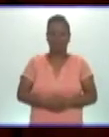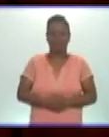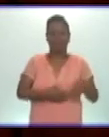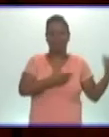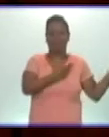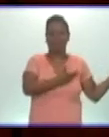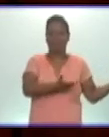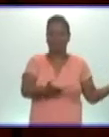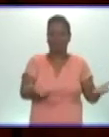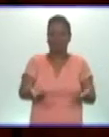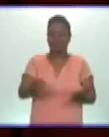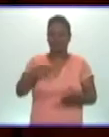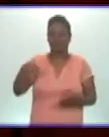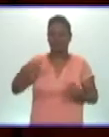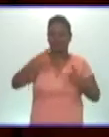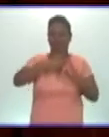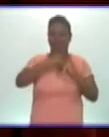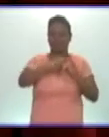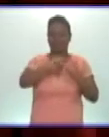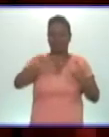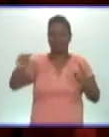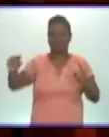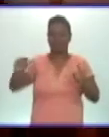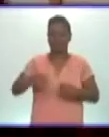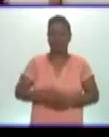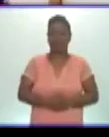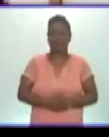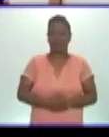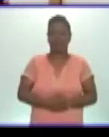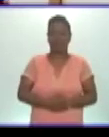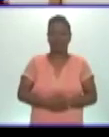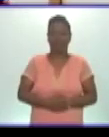a copiar el tema de la clase.